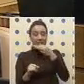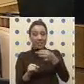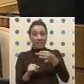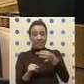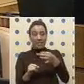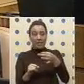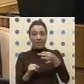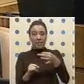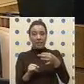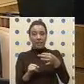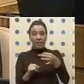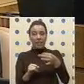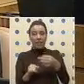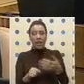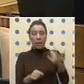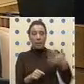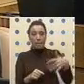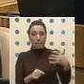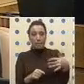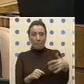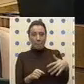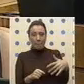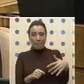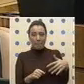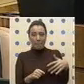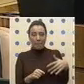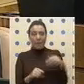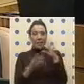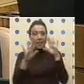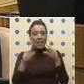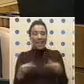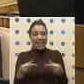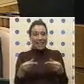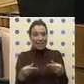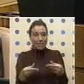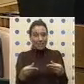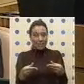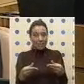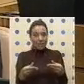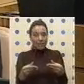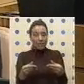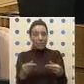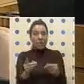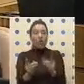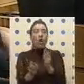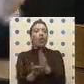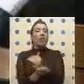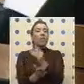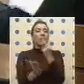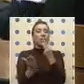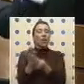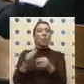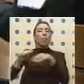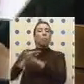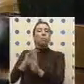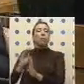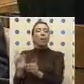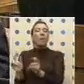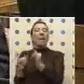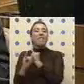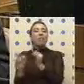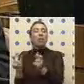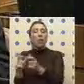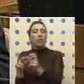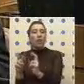no solamente señalando que es importante este informe, sino que este informe no tiene que quedar en lo que muchas veces quedan los informes de las comisiones